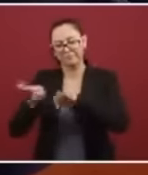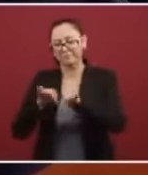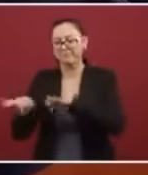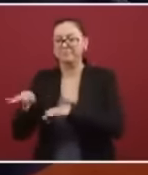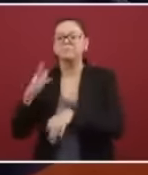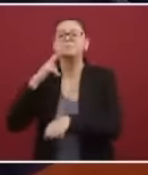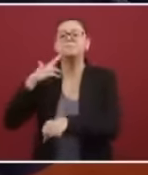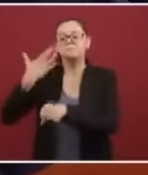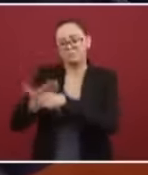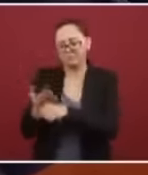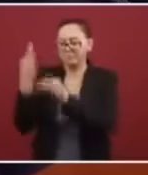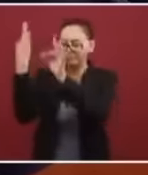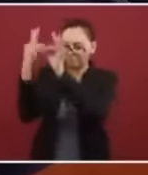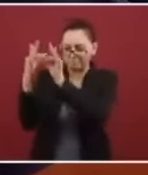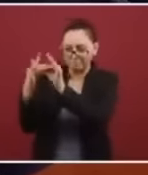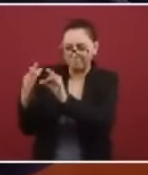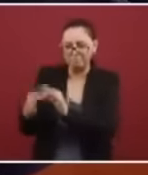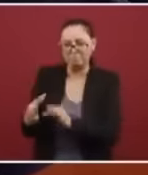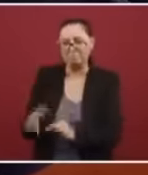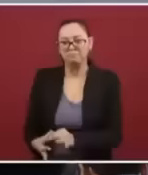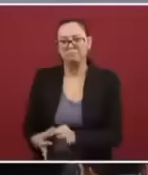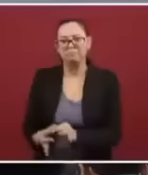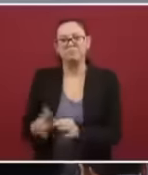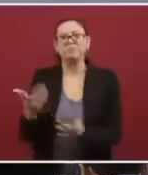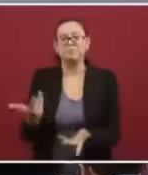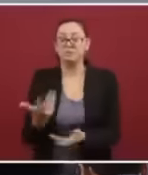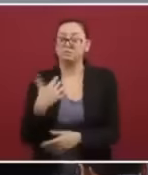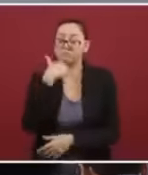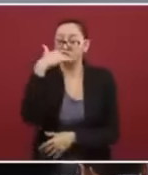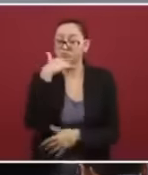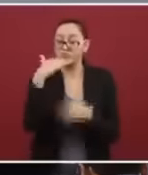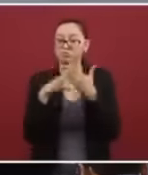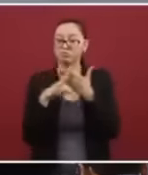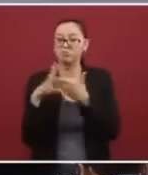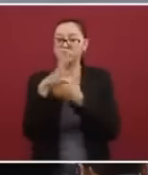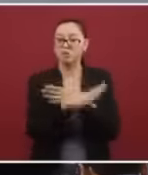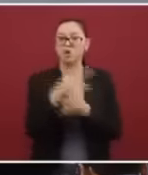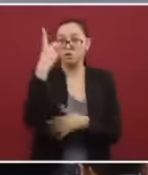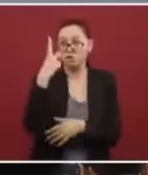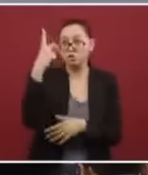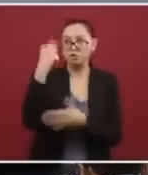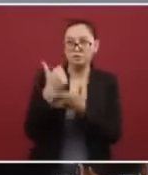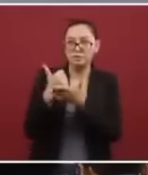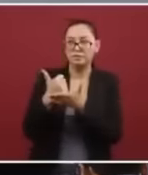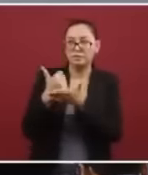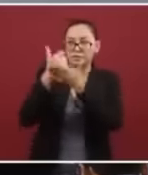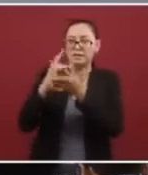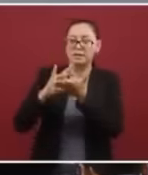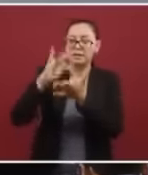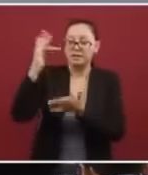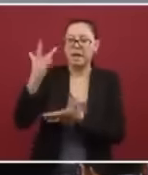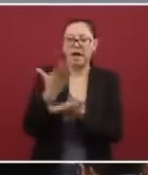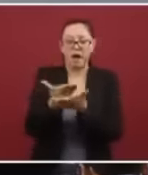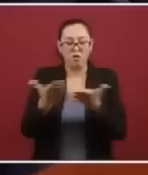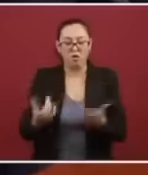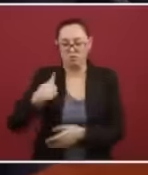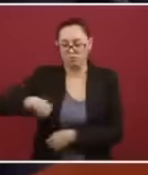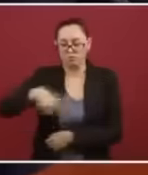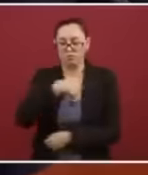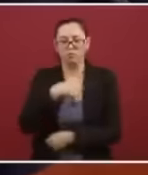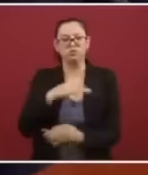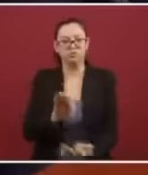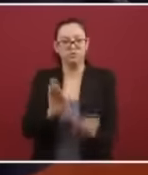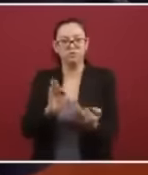ser responsable, no caer en la corrupción. Gracias a Dios, creo que por eso podemos estar acá enfrente a nuestro